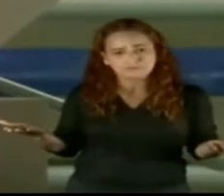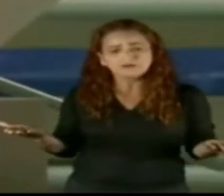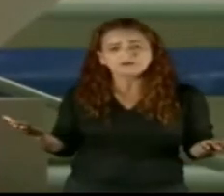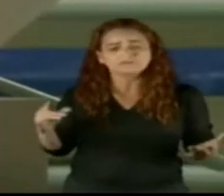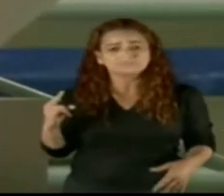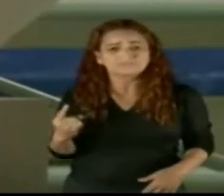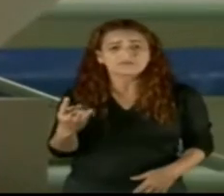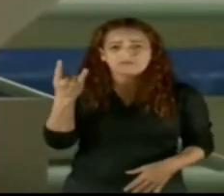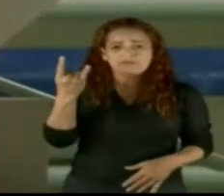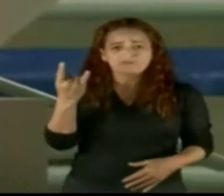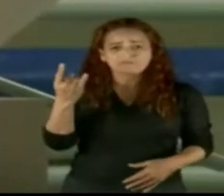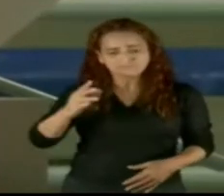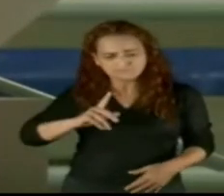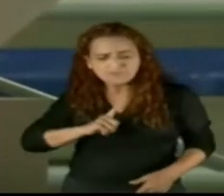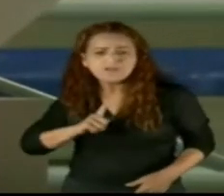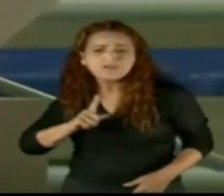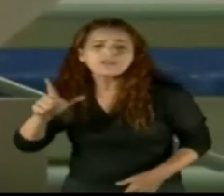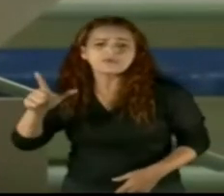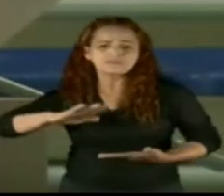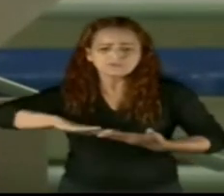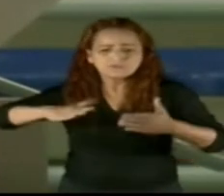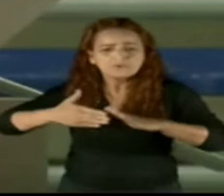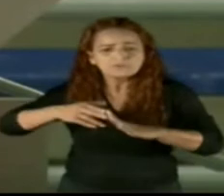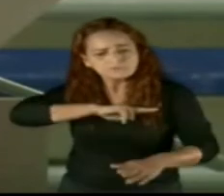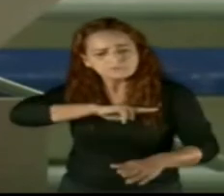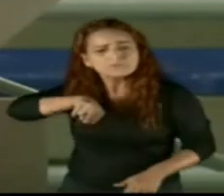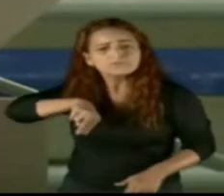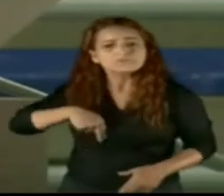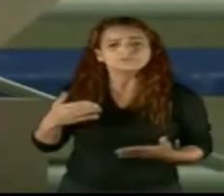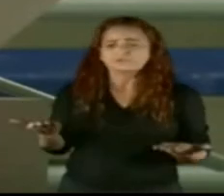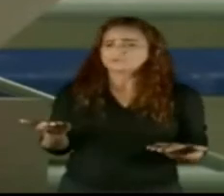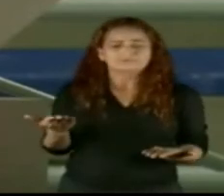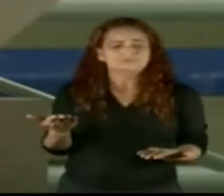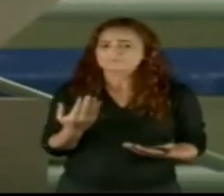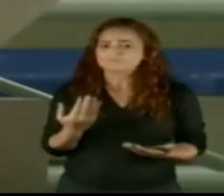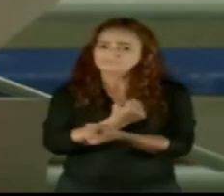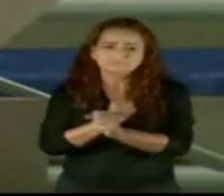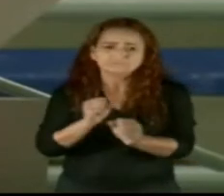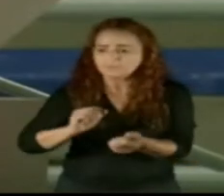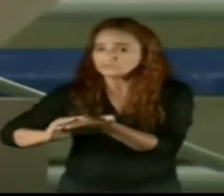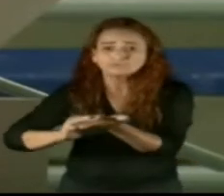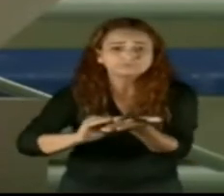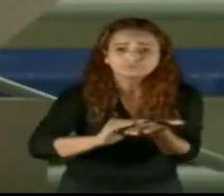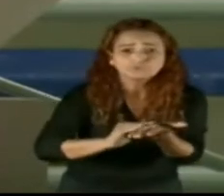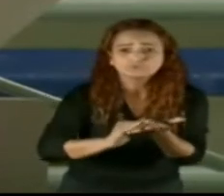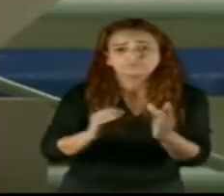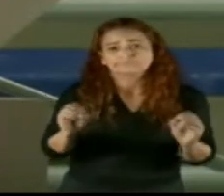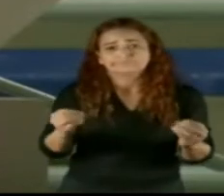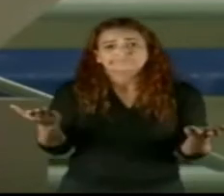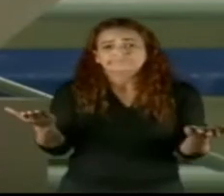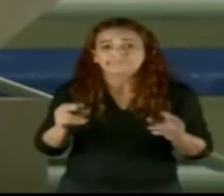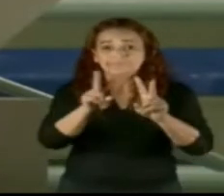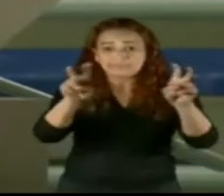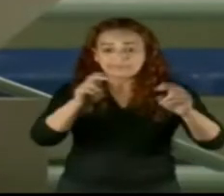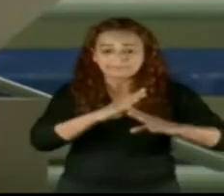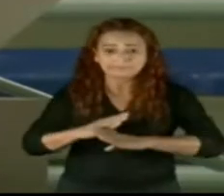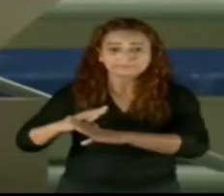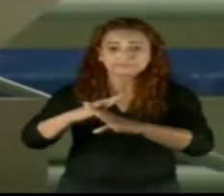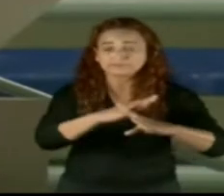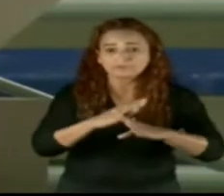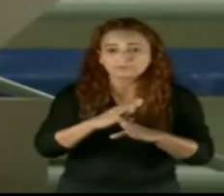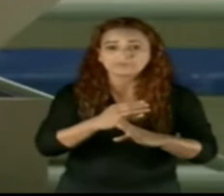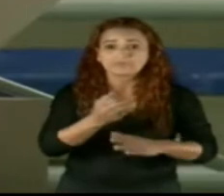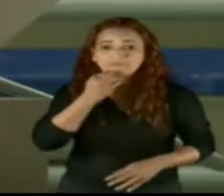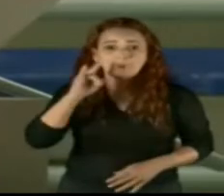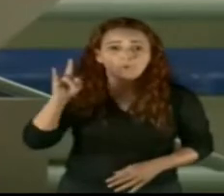que nosotros como líderes comunales no podemos solucionar, porque en el tema de seguridad, cada vez